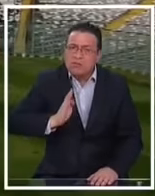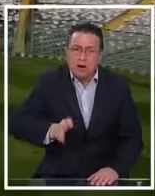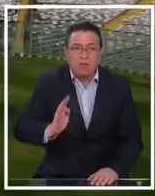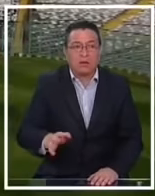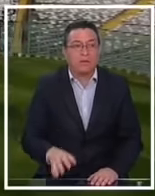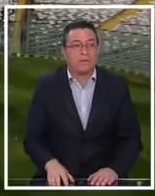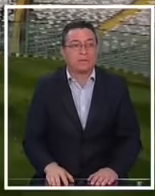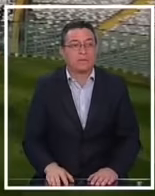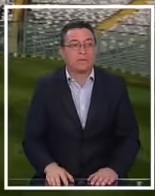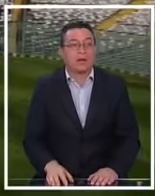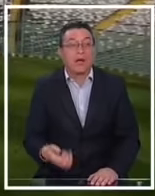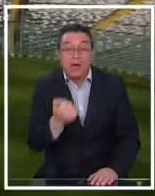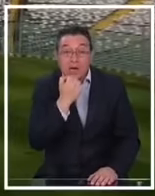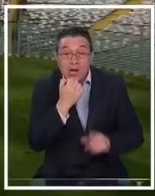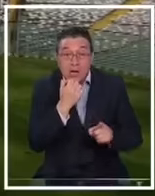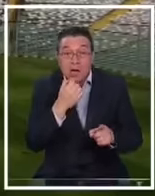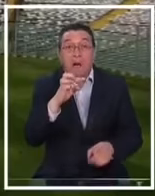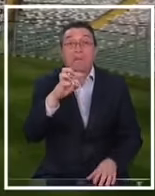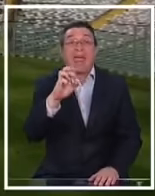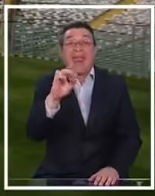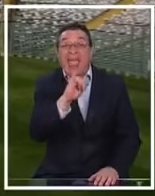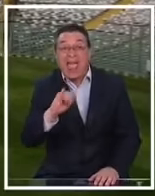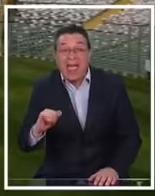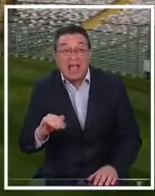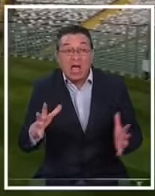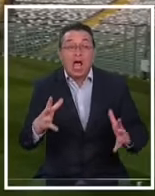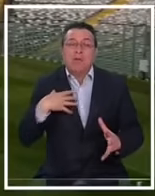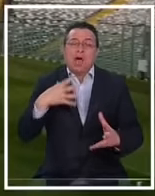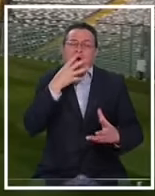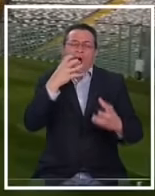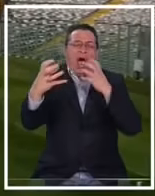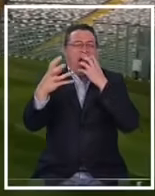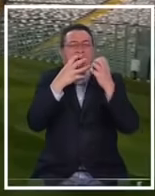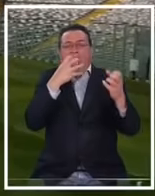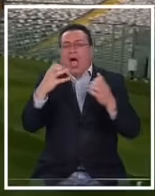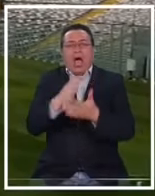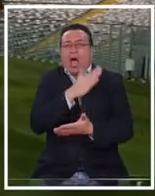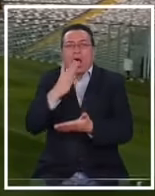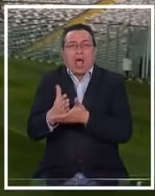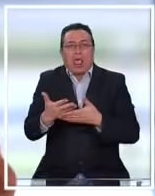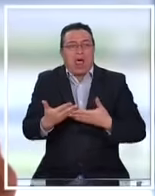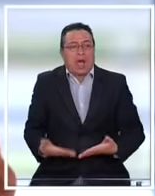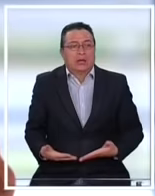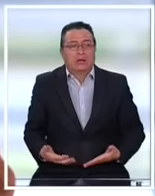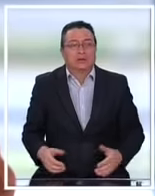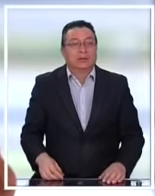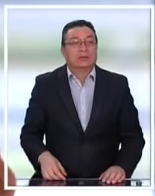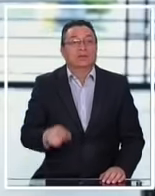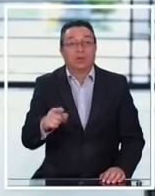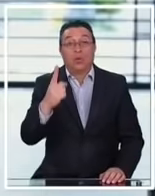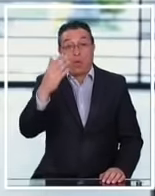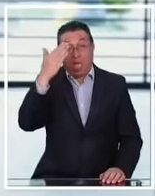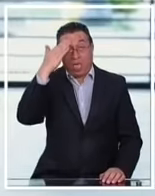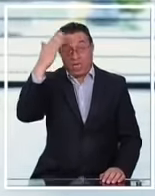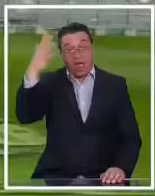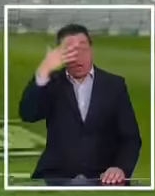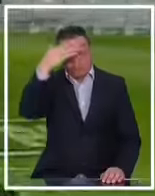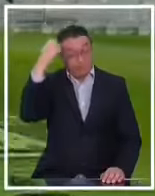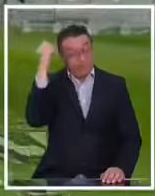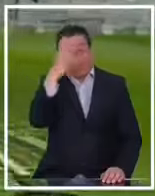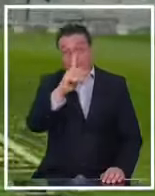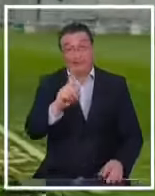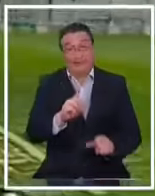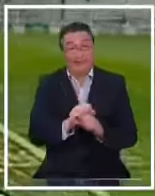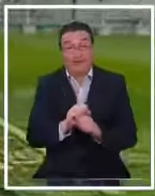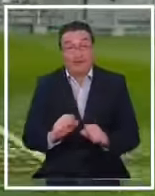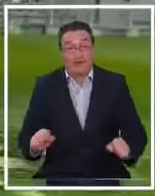uno, ahí está Pérez, y voy a gritarlo hasta cansarme. Pero fue una jornada inolvidable para el fútbol chileno. El